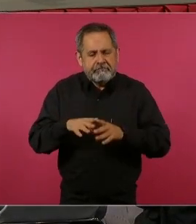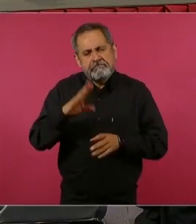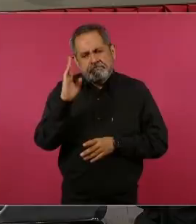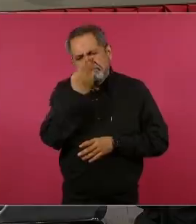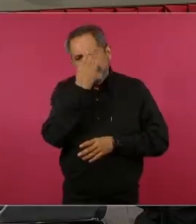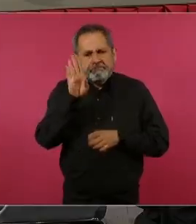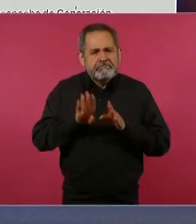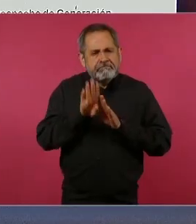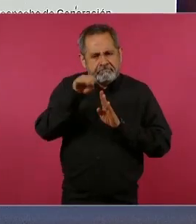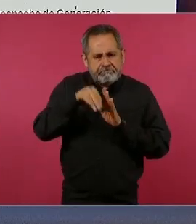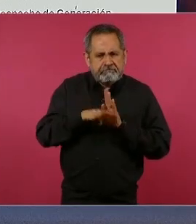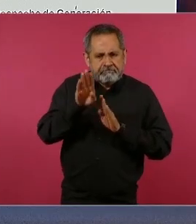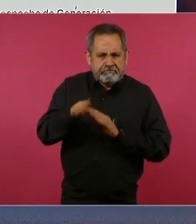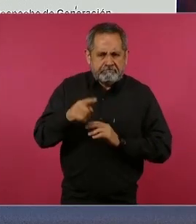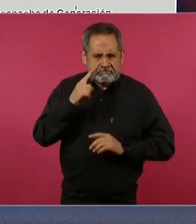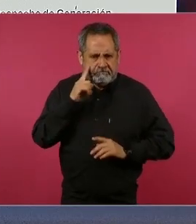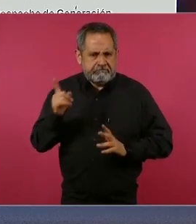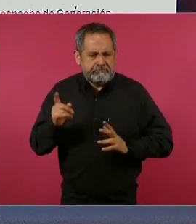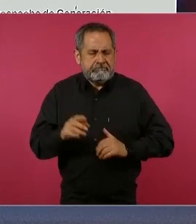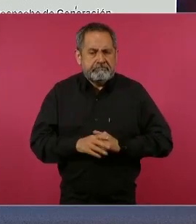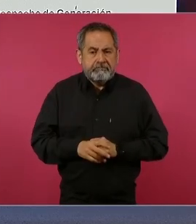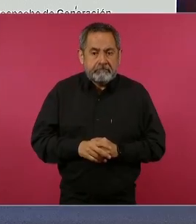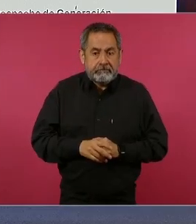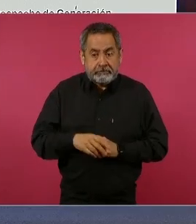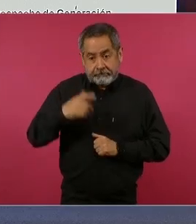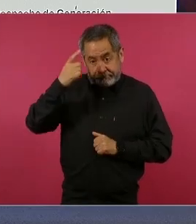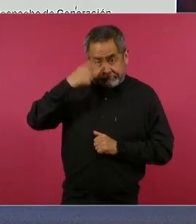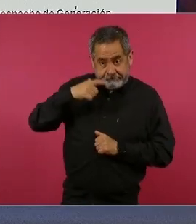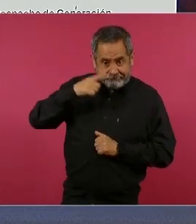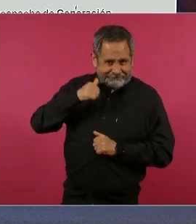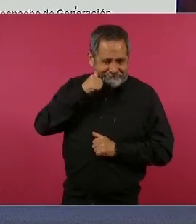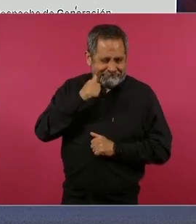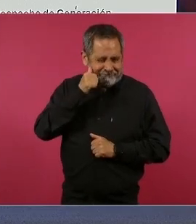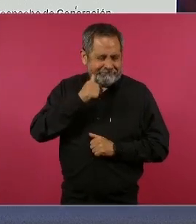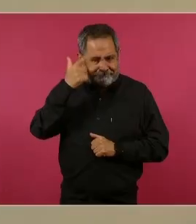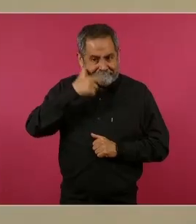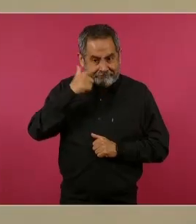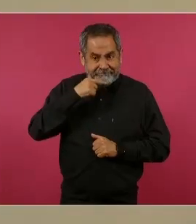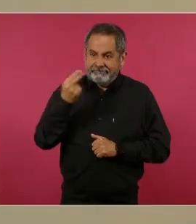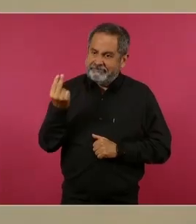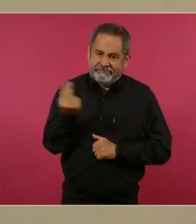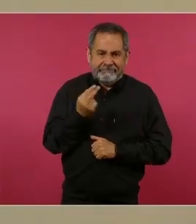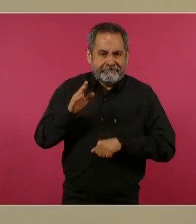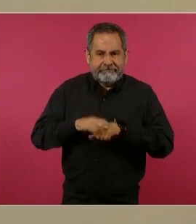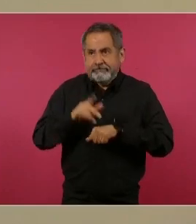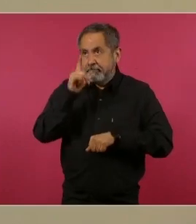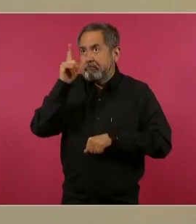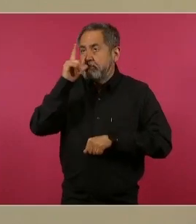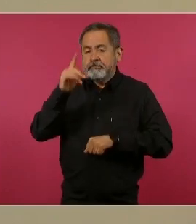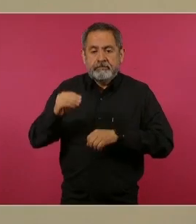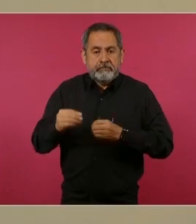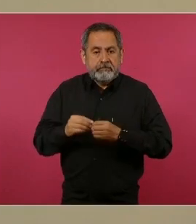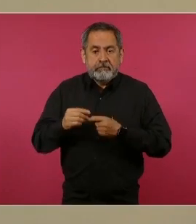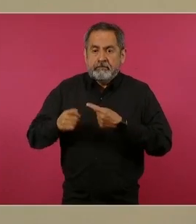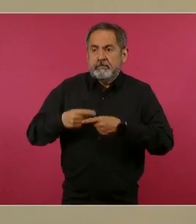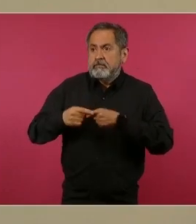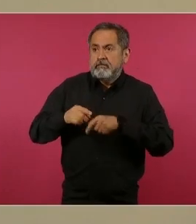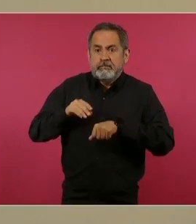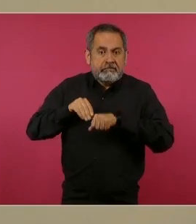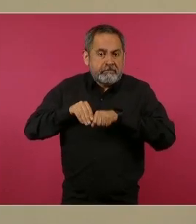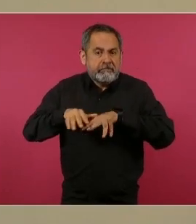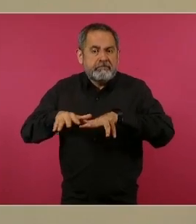a la red. Frente a la demanda máxima nocturna, como lo hemos explicado, incrementan su potencia hasta llegar a sus